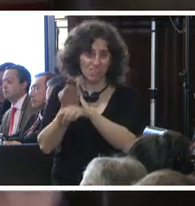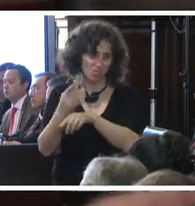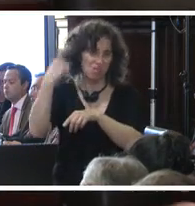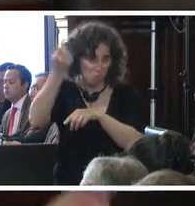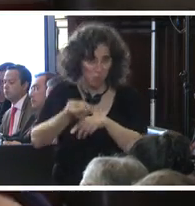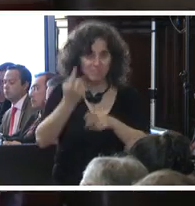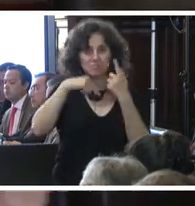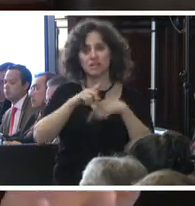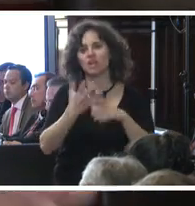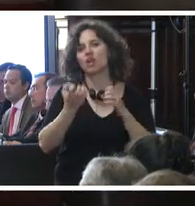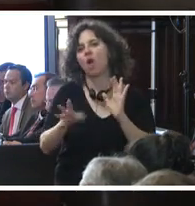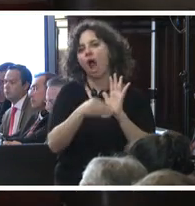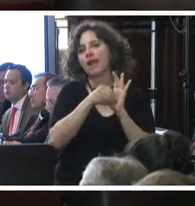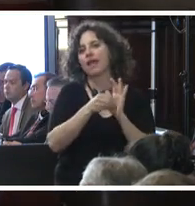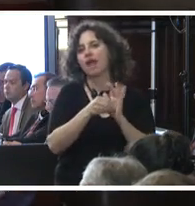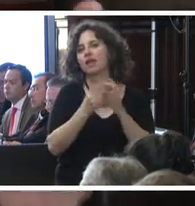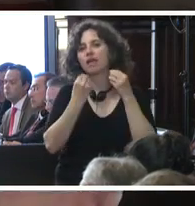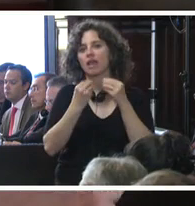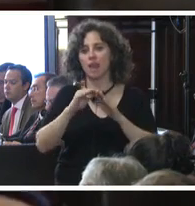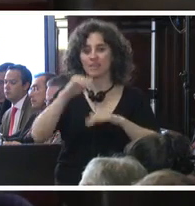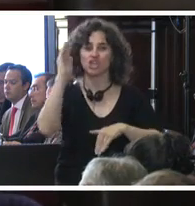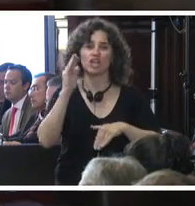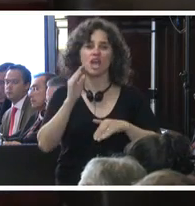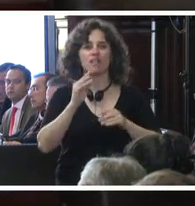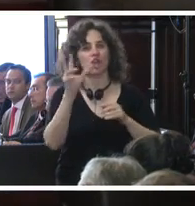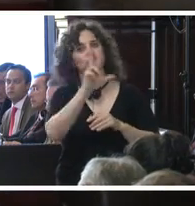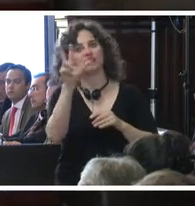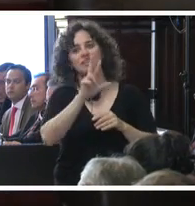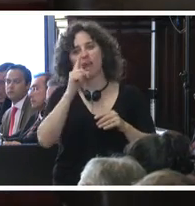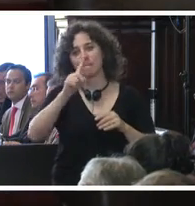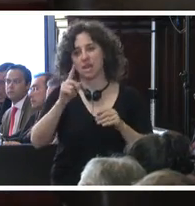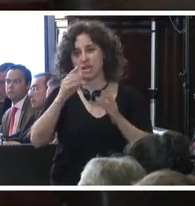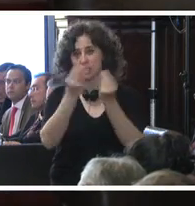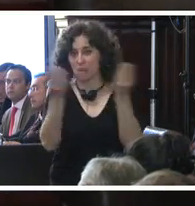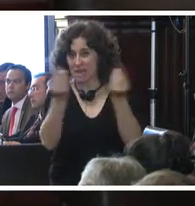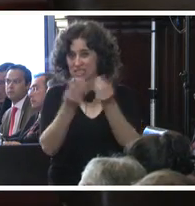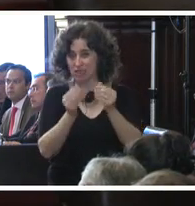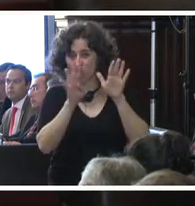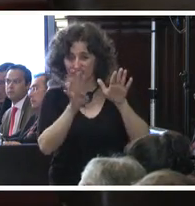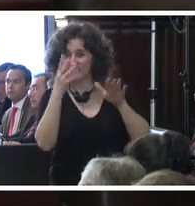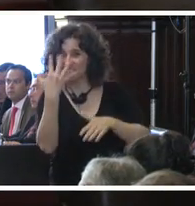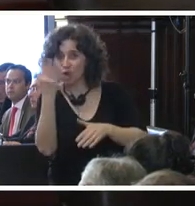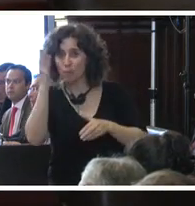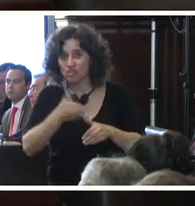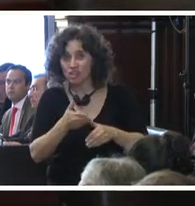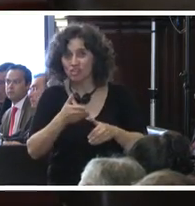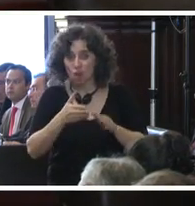Pero la mayoría de los casos de los 33,000 desaparecidos, el 95% están siendo investigados a